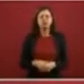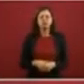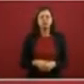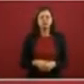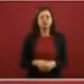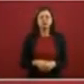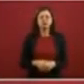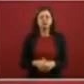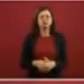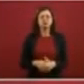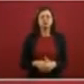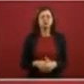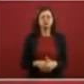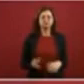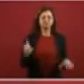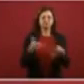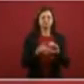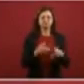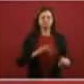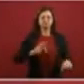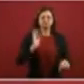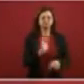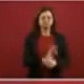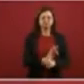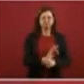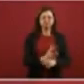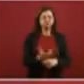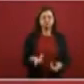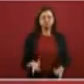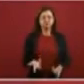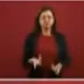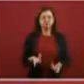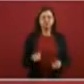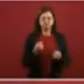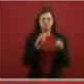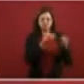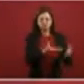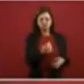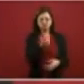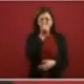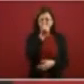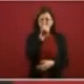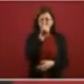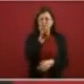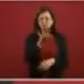darle la protección, el sustento?